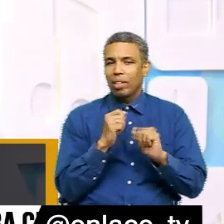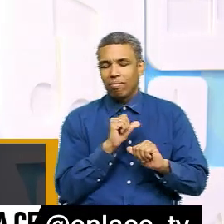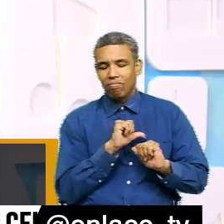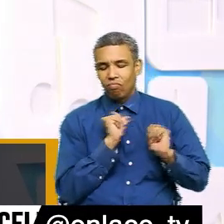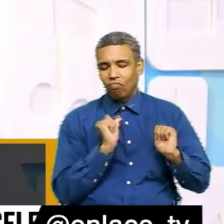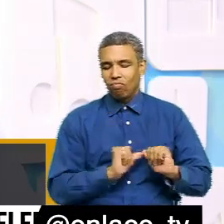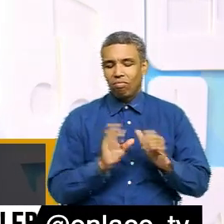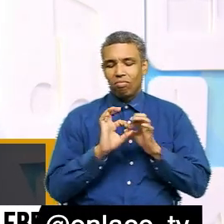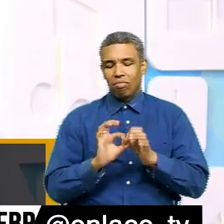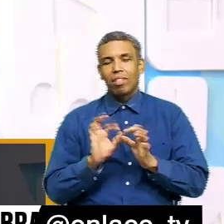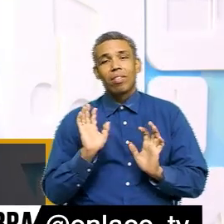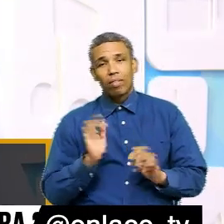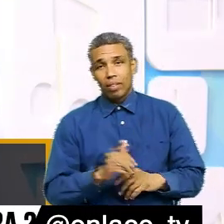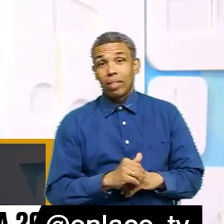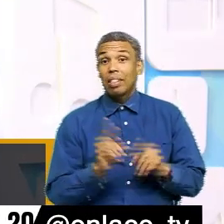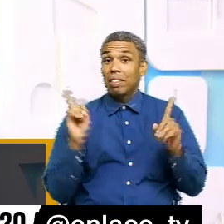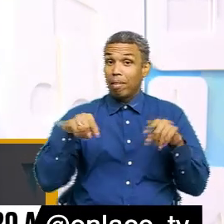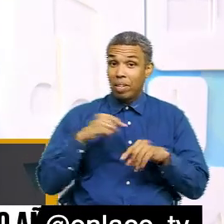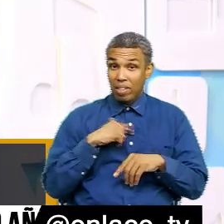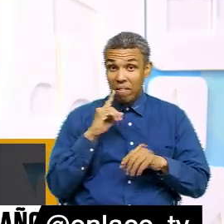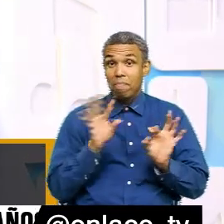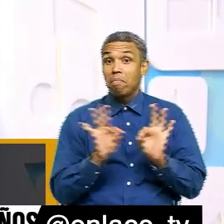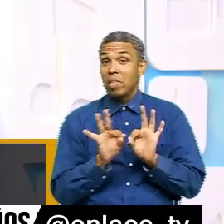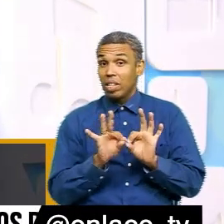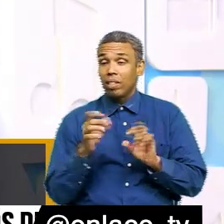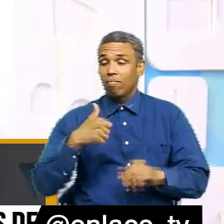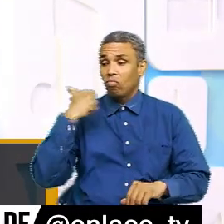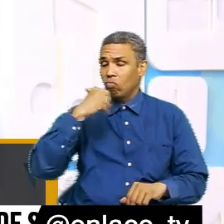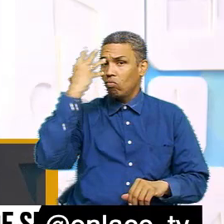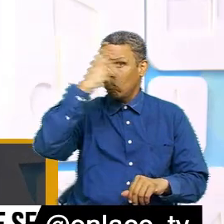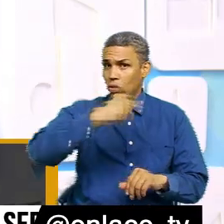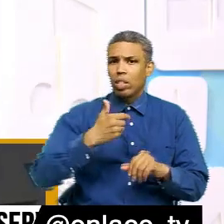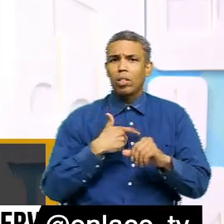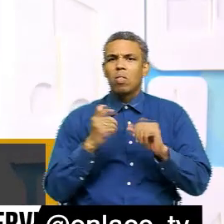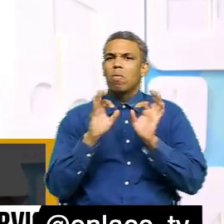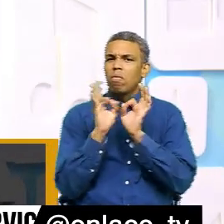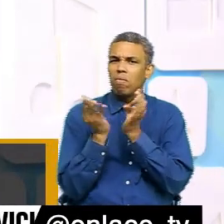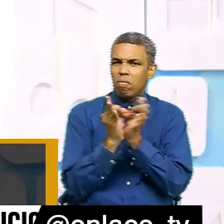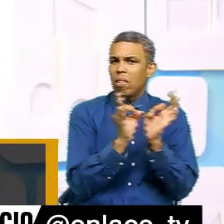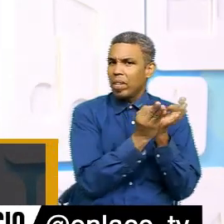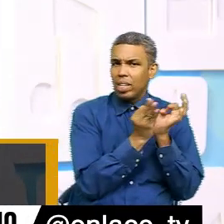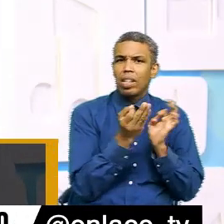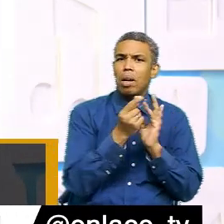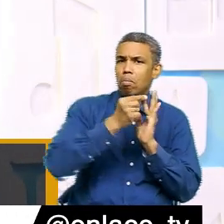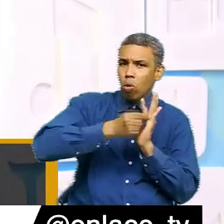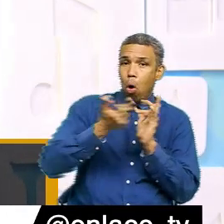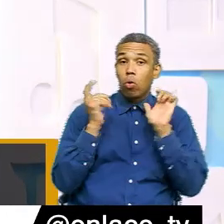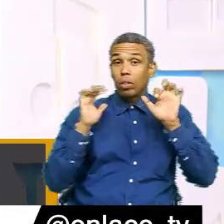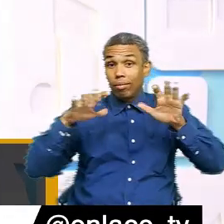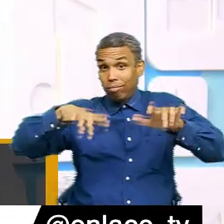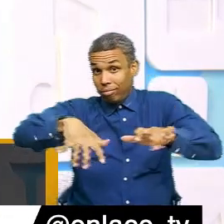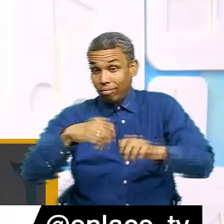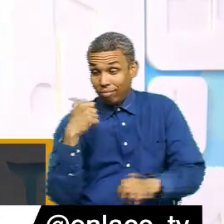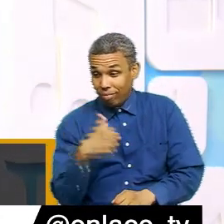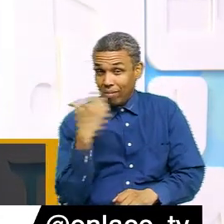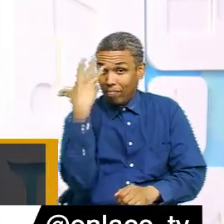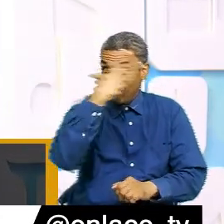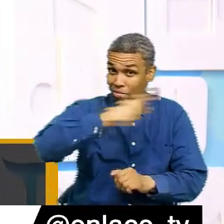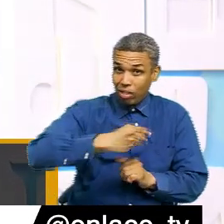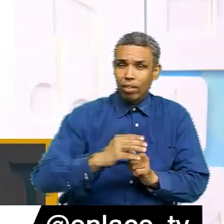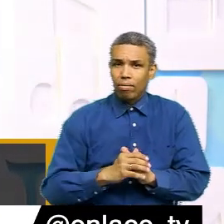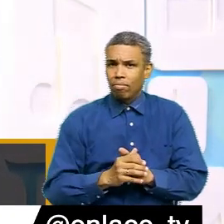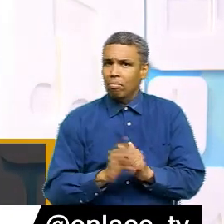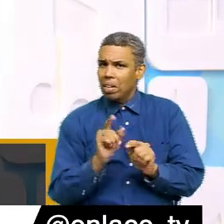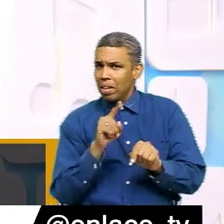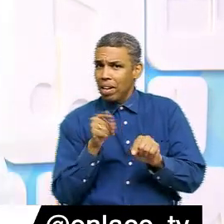formación, las Eucaristías han sido muy bonitas, celebradas siempre por la familia. Y bueno, nos quedan algunos eventos también muy especiales a los cuales quiero